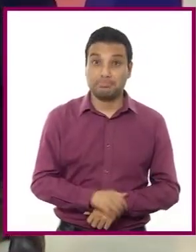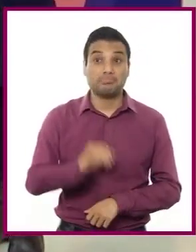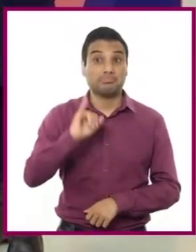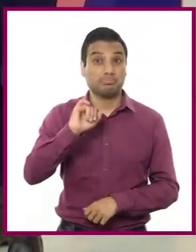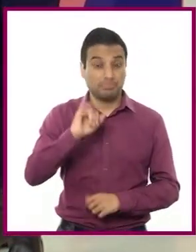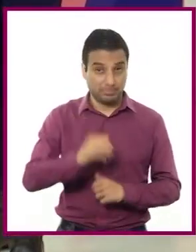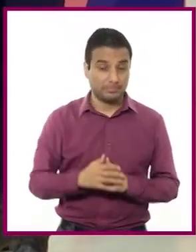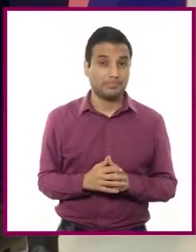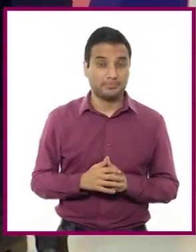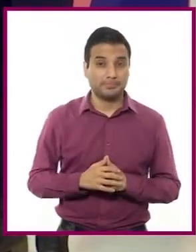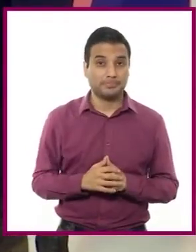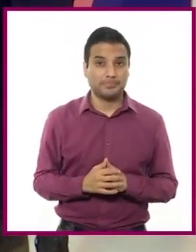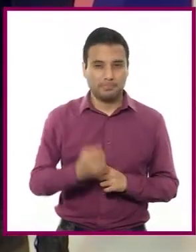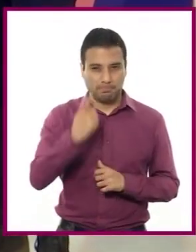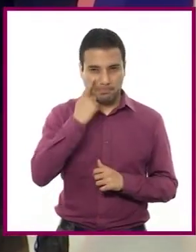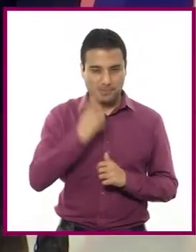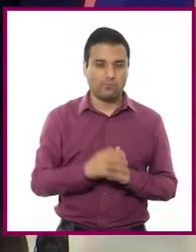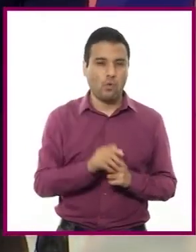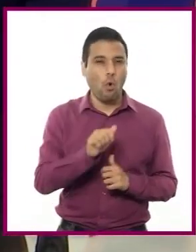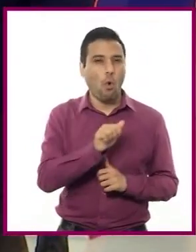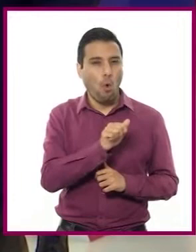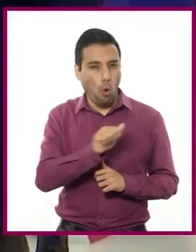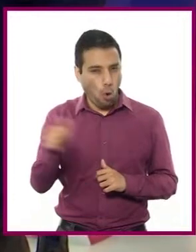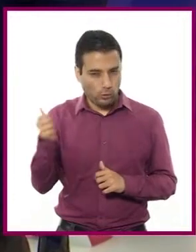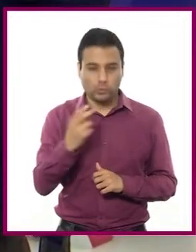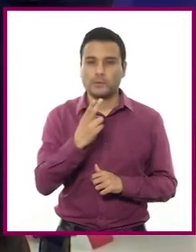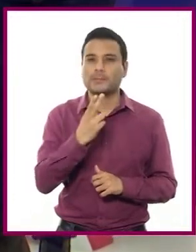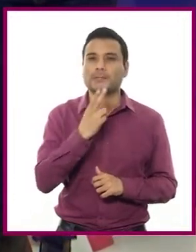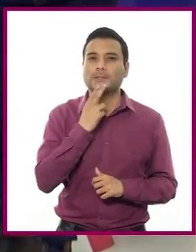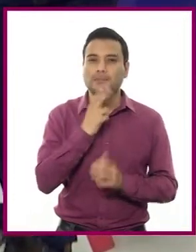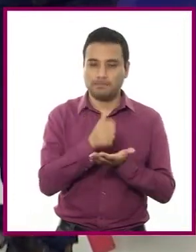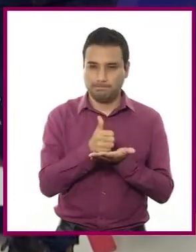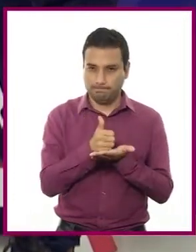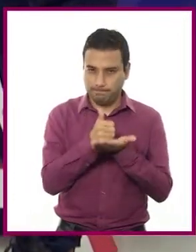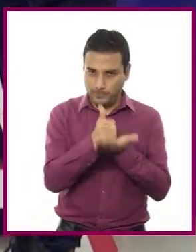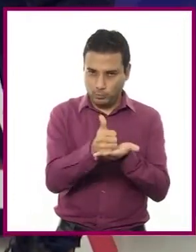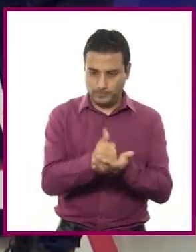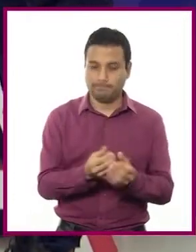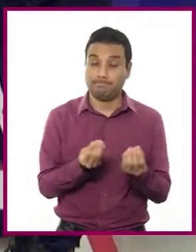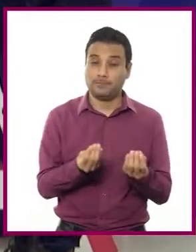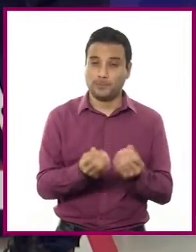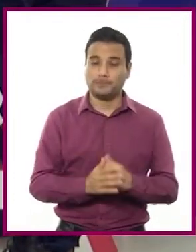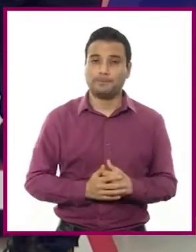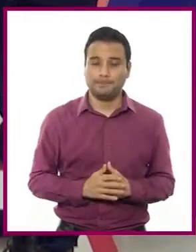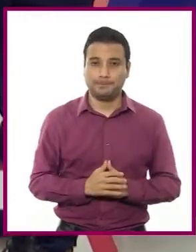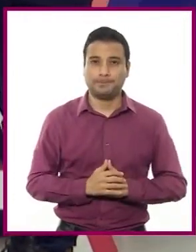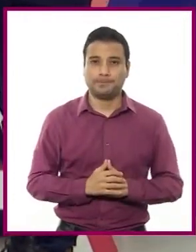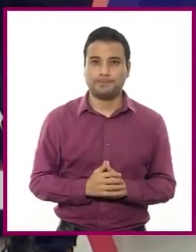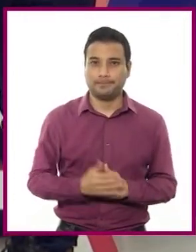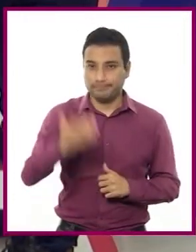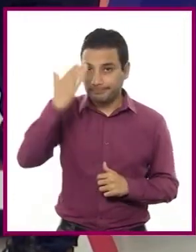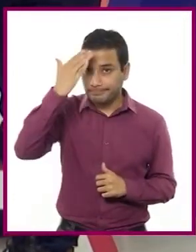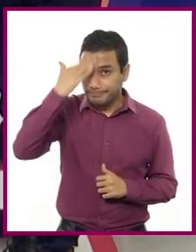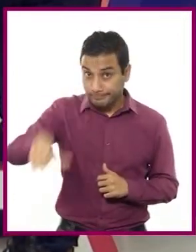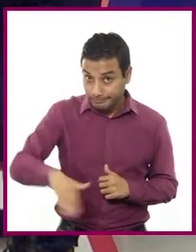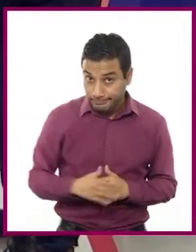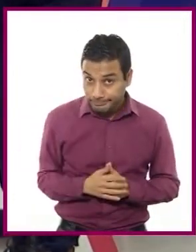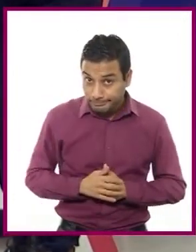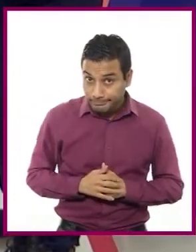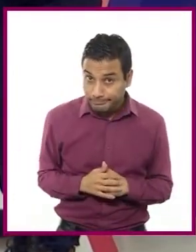Daniel. Tenemos otro recurso que también les puede ser de mucha utilidad. ¿Saben cuál es?